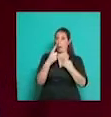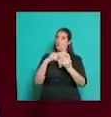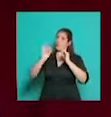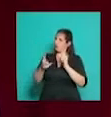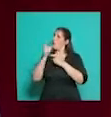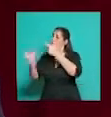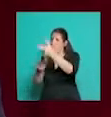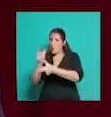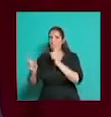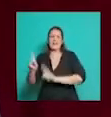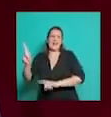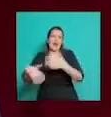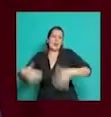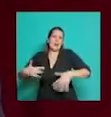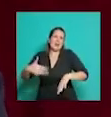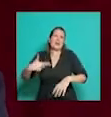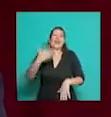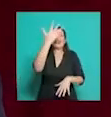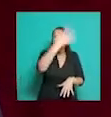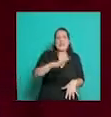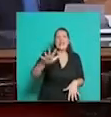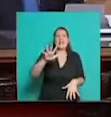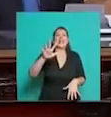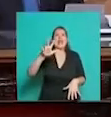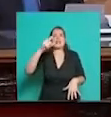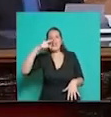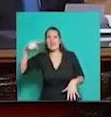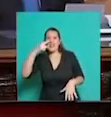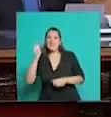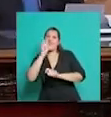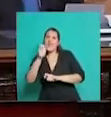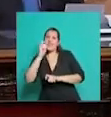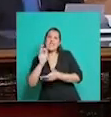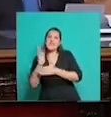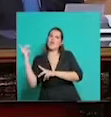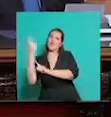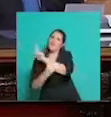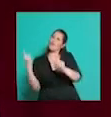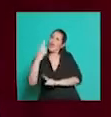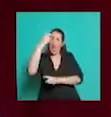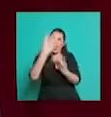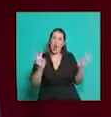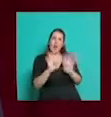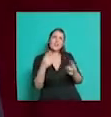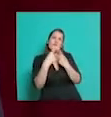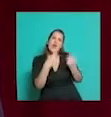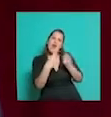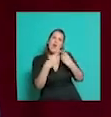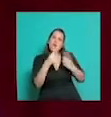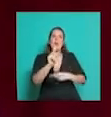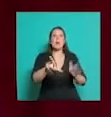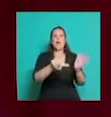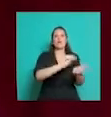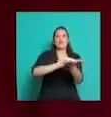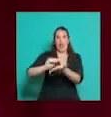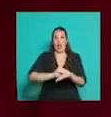Tenemos reuniones, nos sentamos, tratamos de acercarles todas las herramientas, sabemos que el momento es difícil, pero también intentamos que en